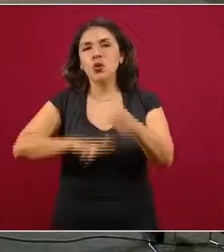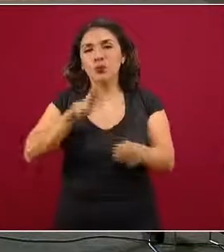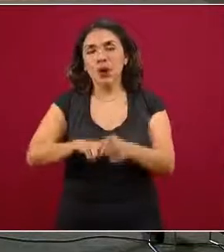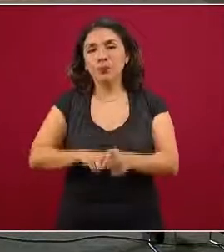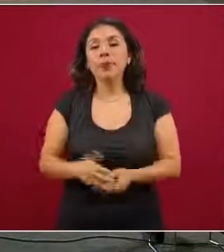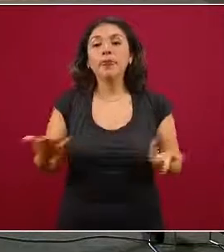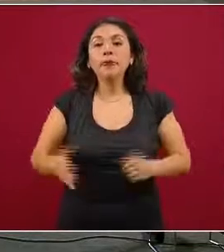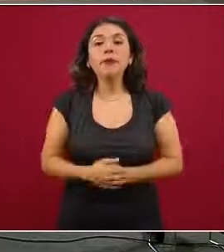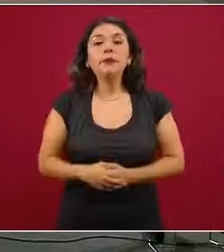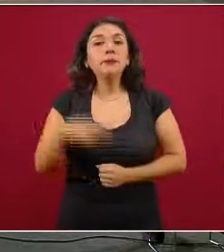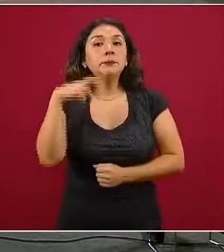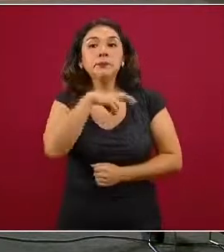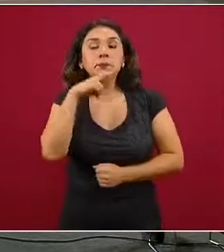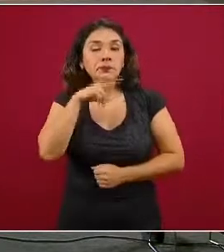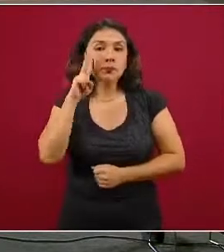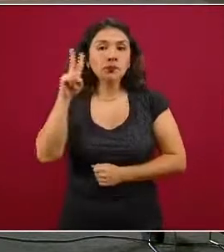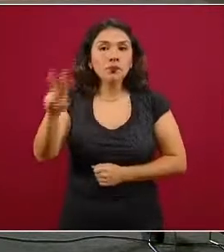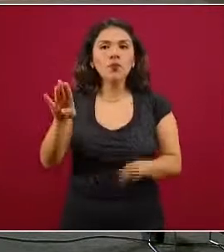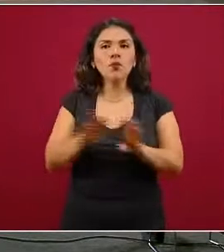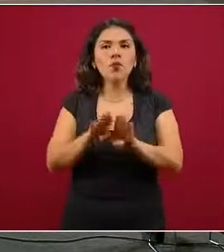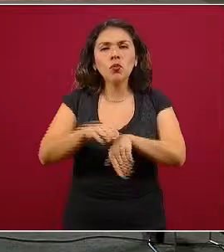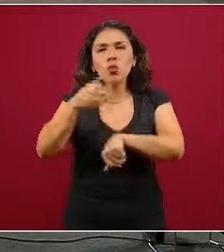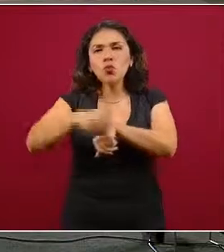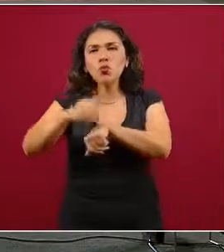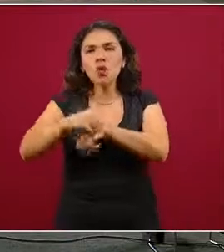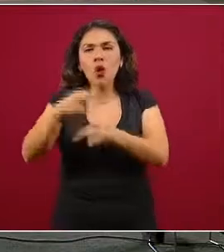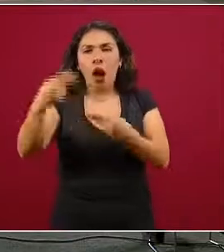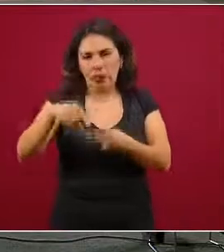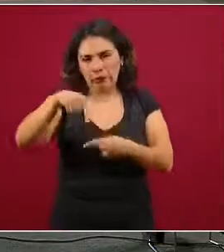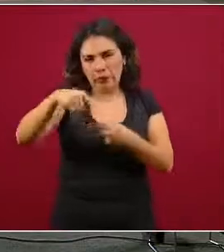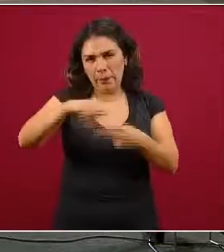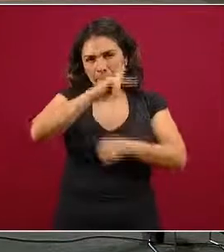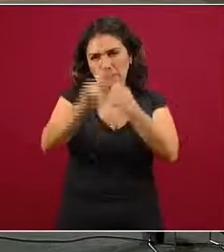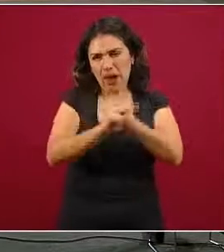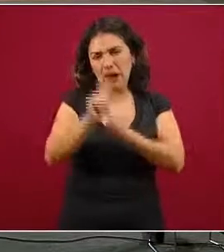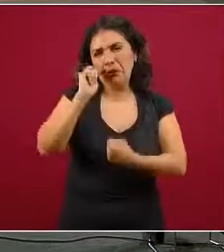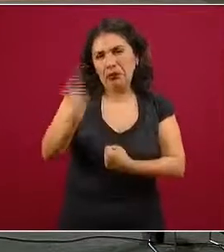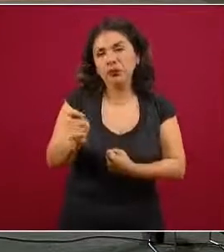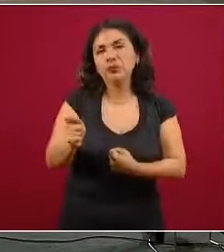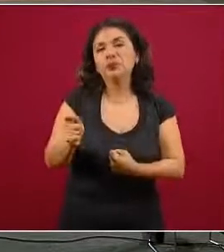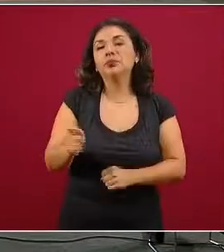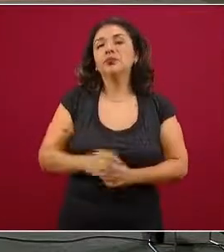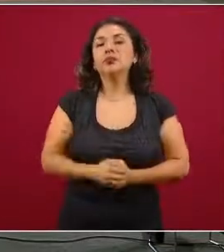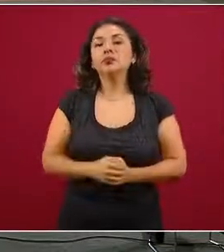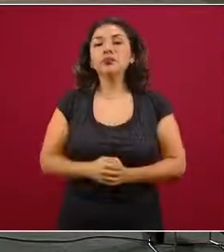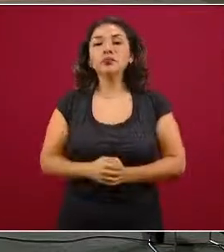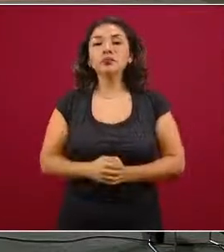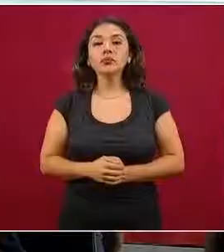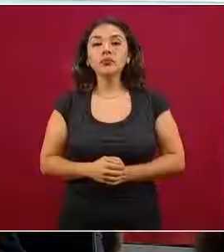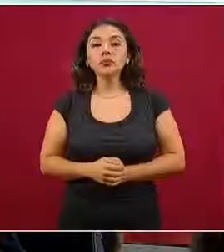Actualizamos rápidamente las estadísticas en el escenario nacional, que es precisamente la siguiente diapositiva,